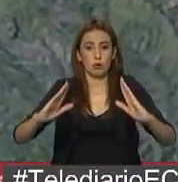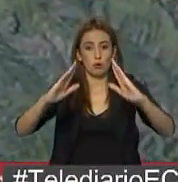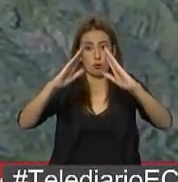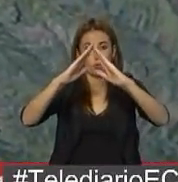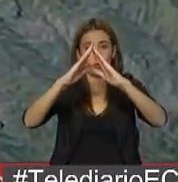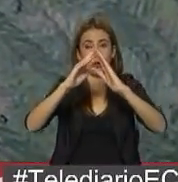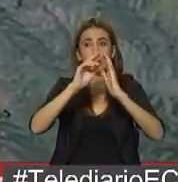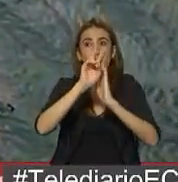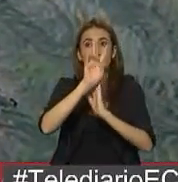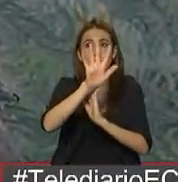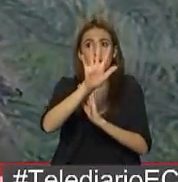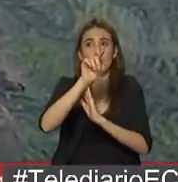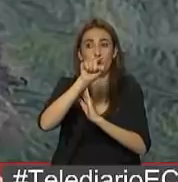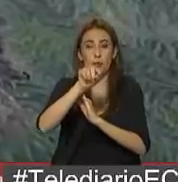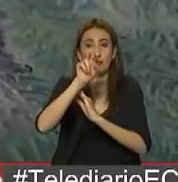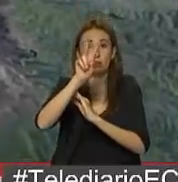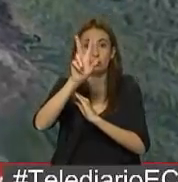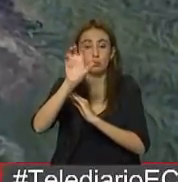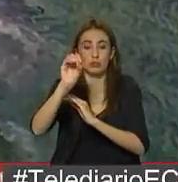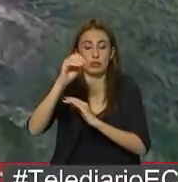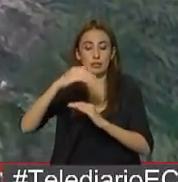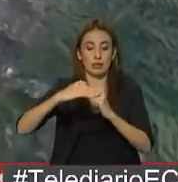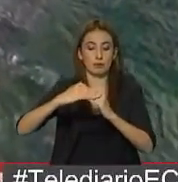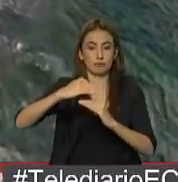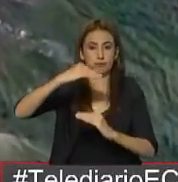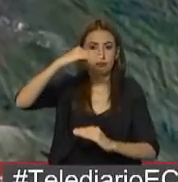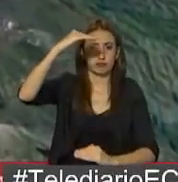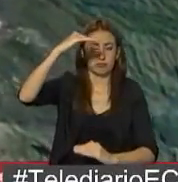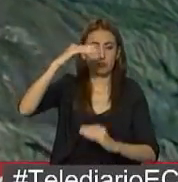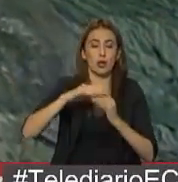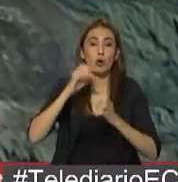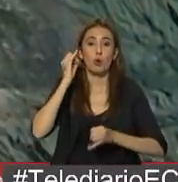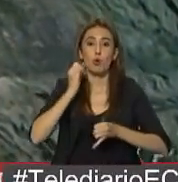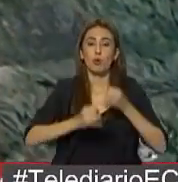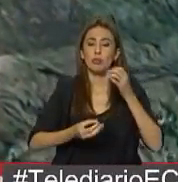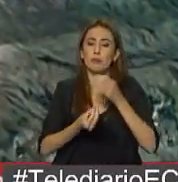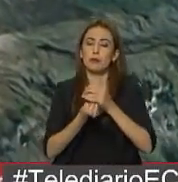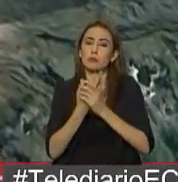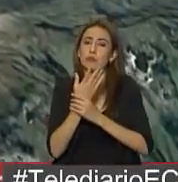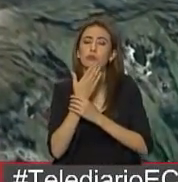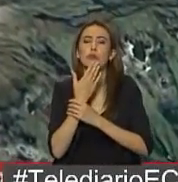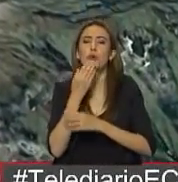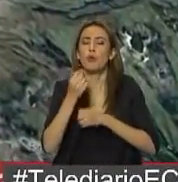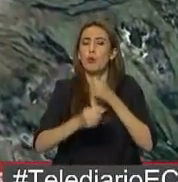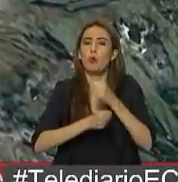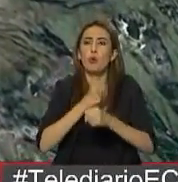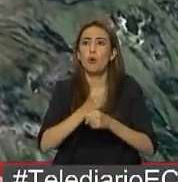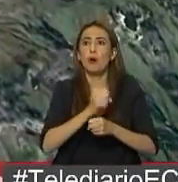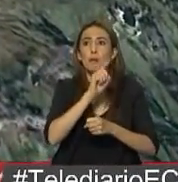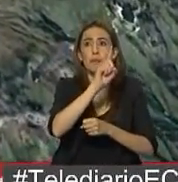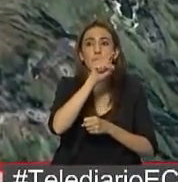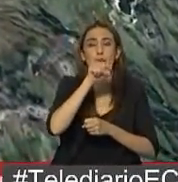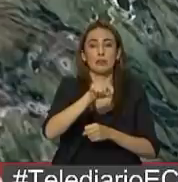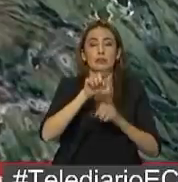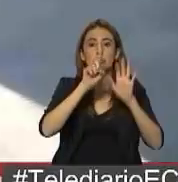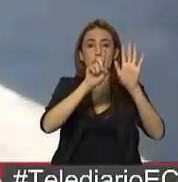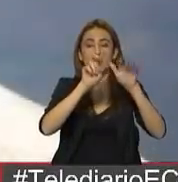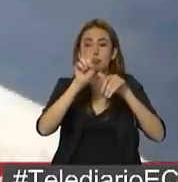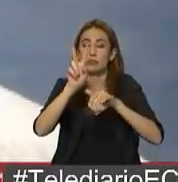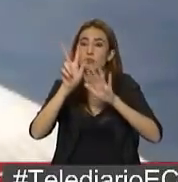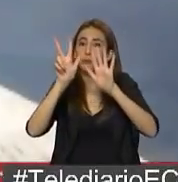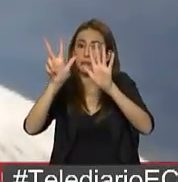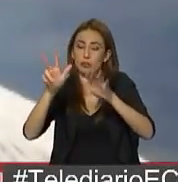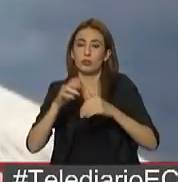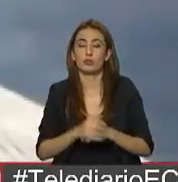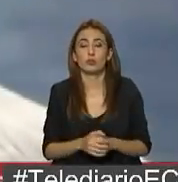5.230 metros sobre el nivel del mar. La última erupción se produjo en 1628 y afectó a Riobamba. Por su fuerza,